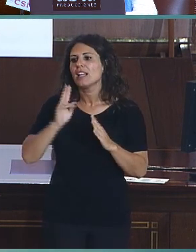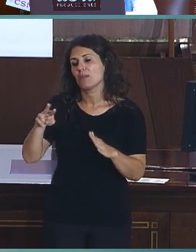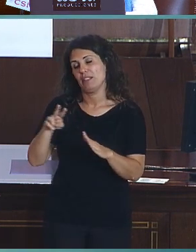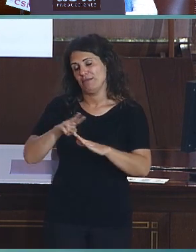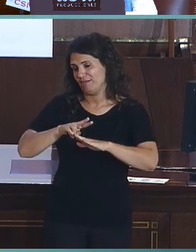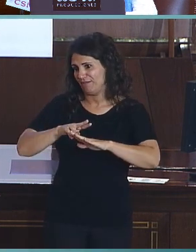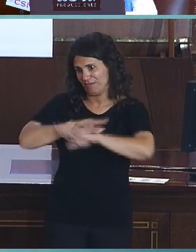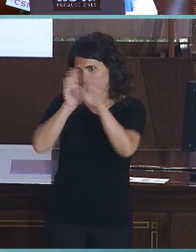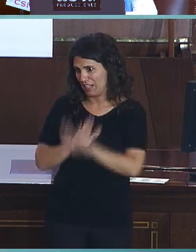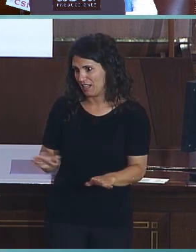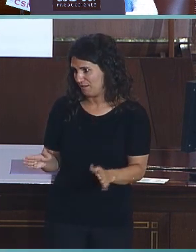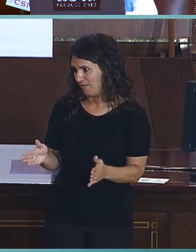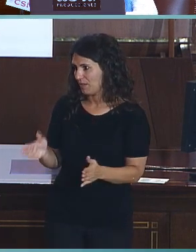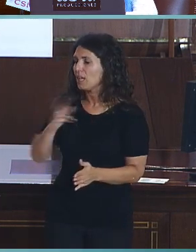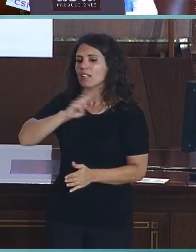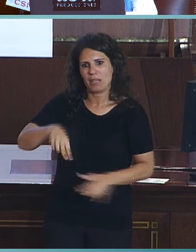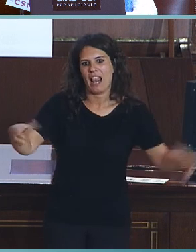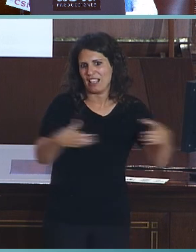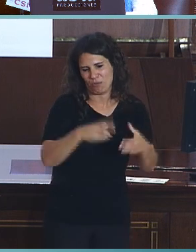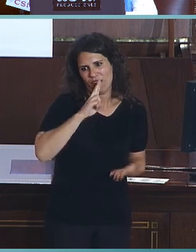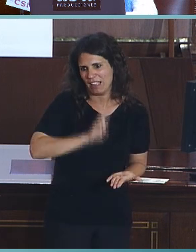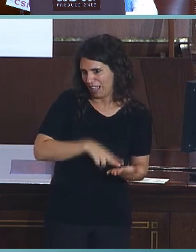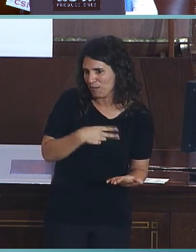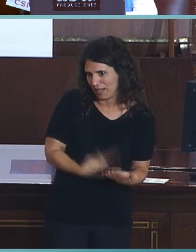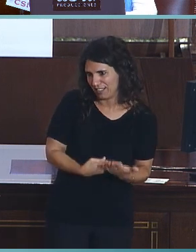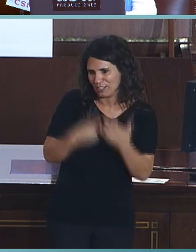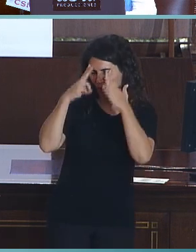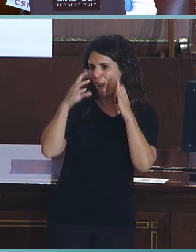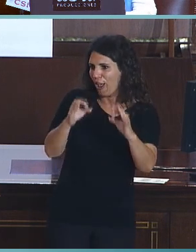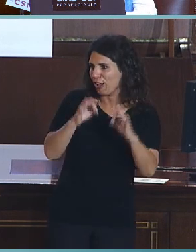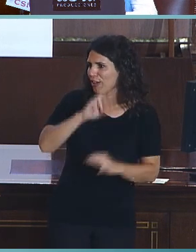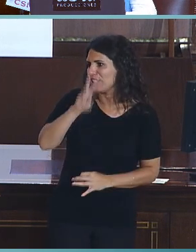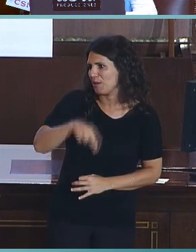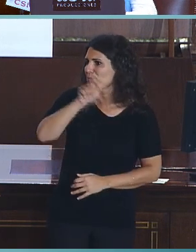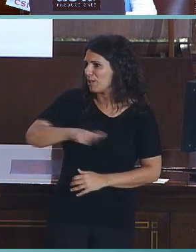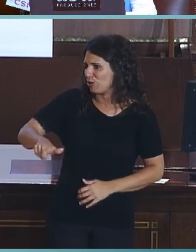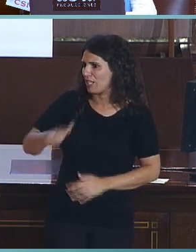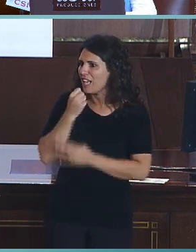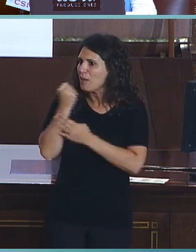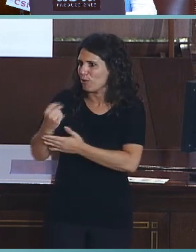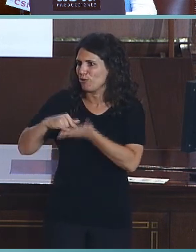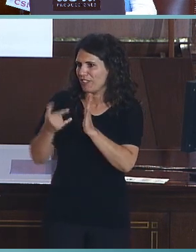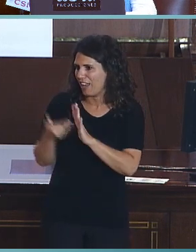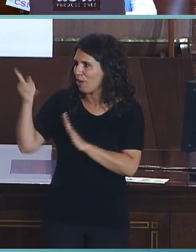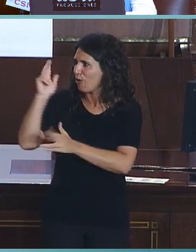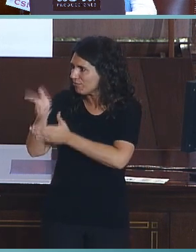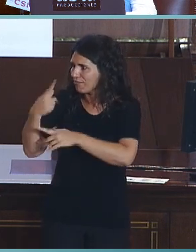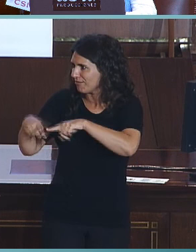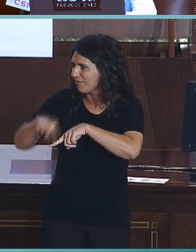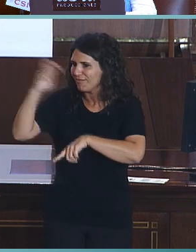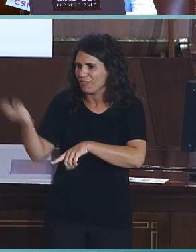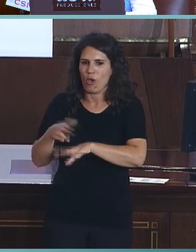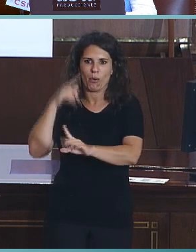ya que estamos en los agradecimientos, al equipo de intérpretes y a las personas que están dando apoyo técnico para que esto se